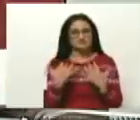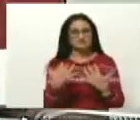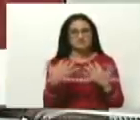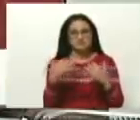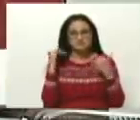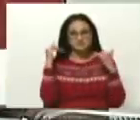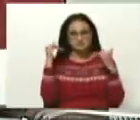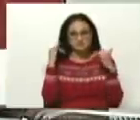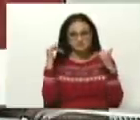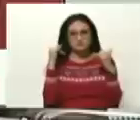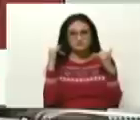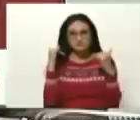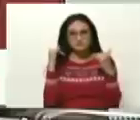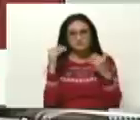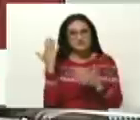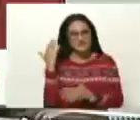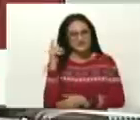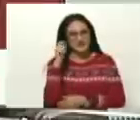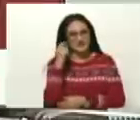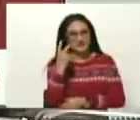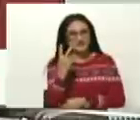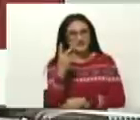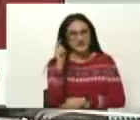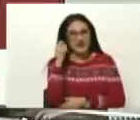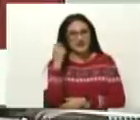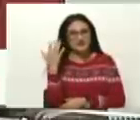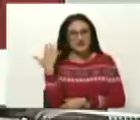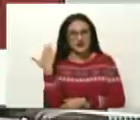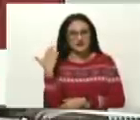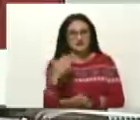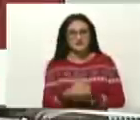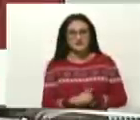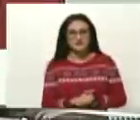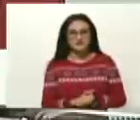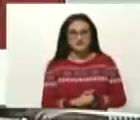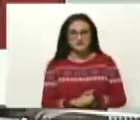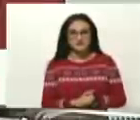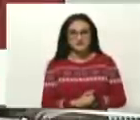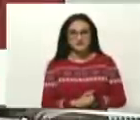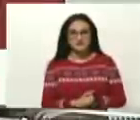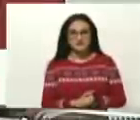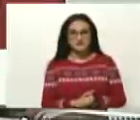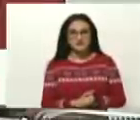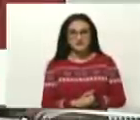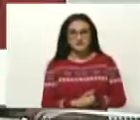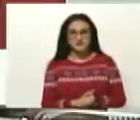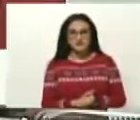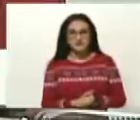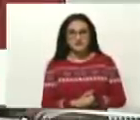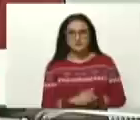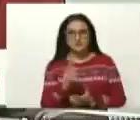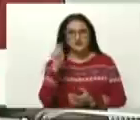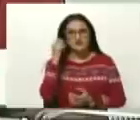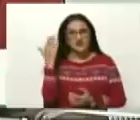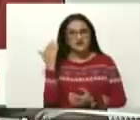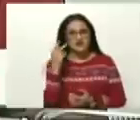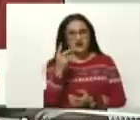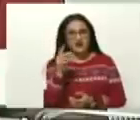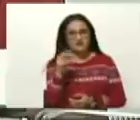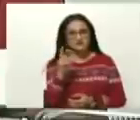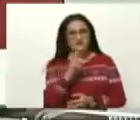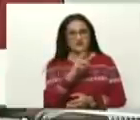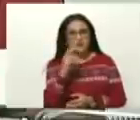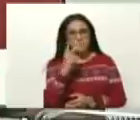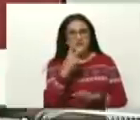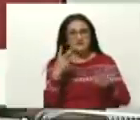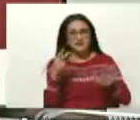conmemorativos de ambas fechas, de ambos momentos. Fechas que la rebelión del 27 de noviembre